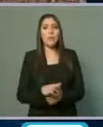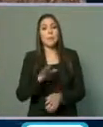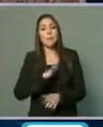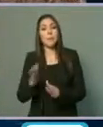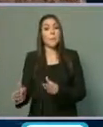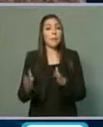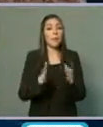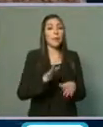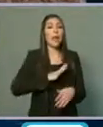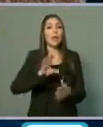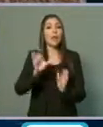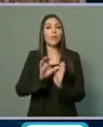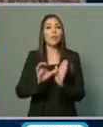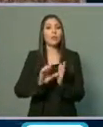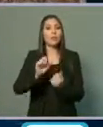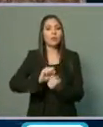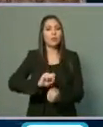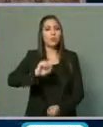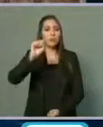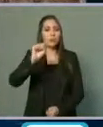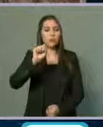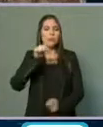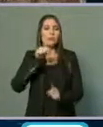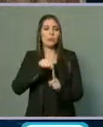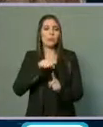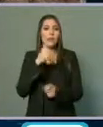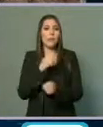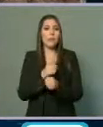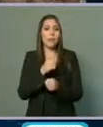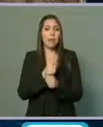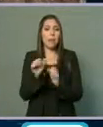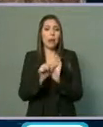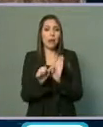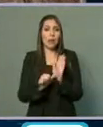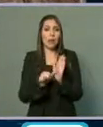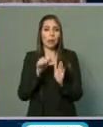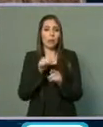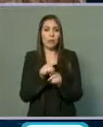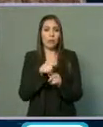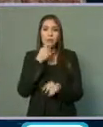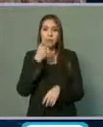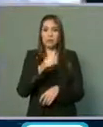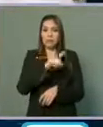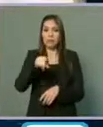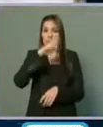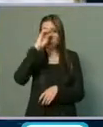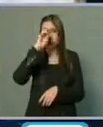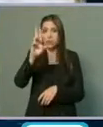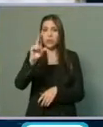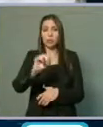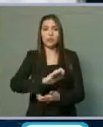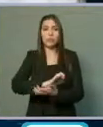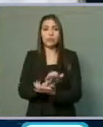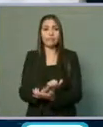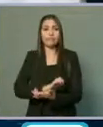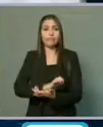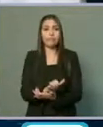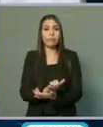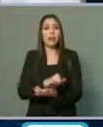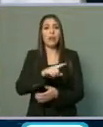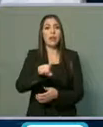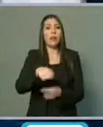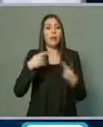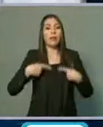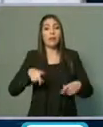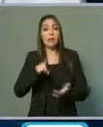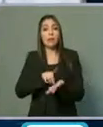hemos venido aquí hablando las últimas semanas de derechos humanos, bueno, dentro del catálogo. Claro. Está prohibida la discriminación por cuestión de discapacidad y está garantizado